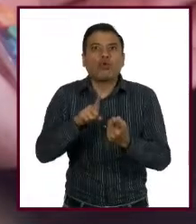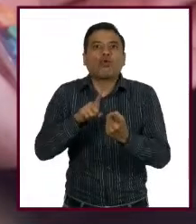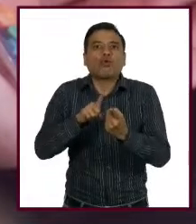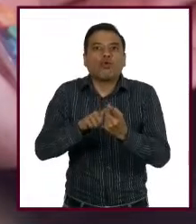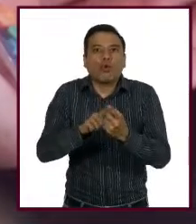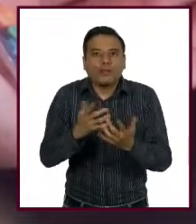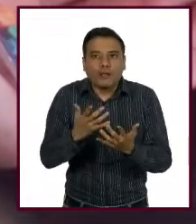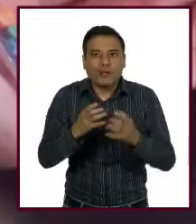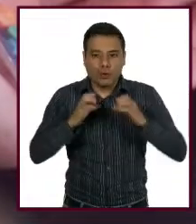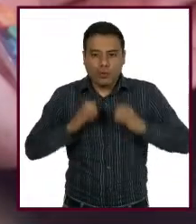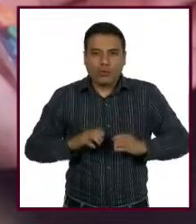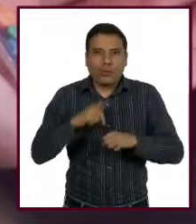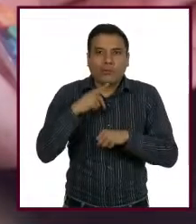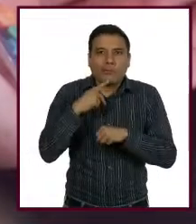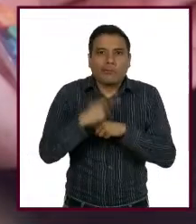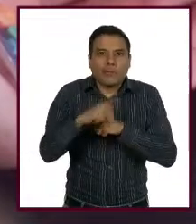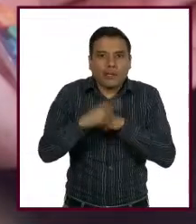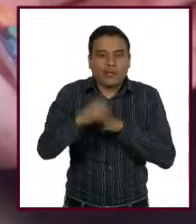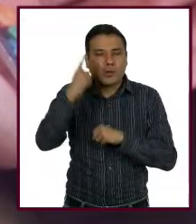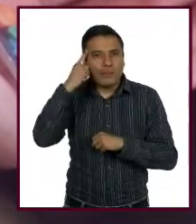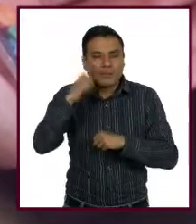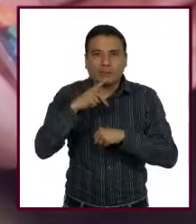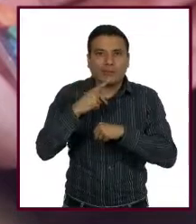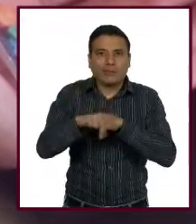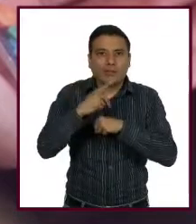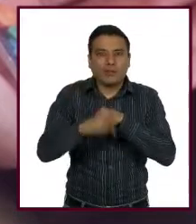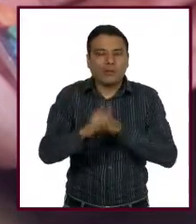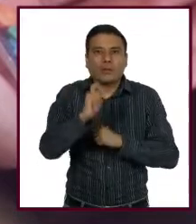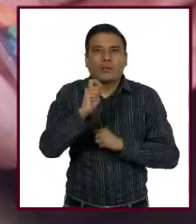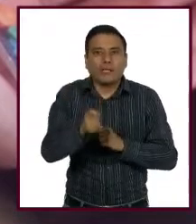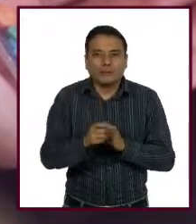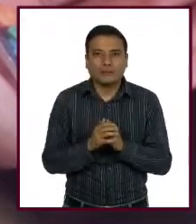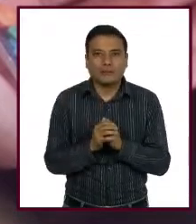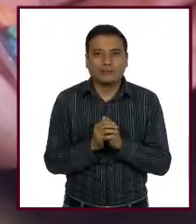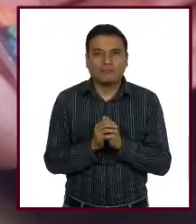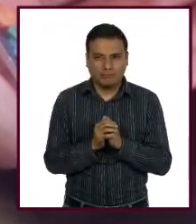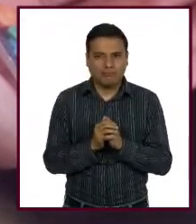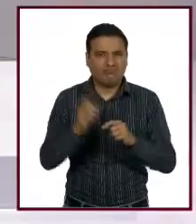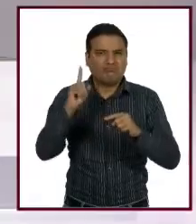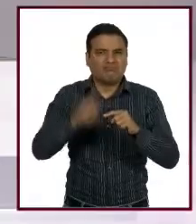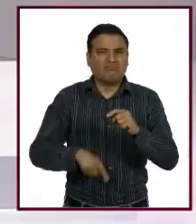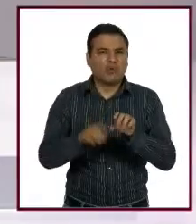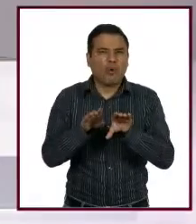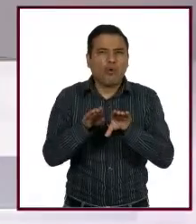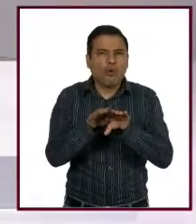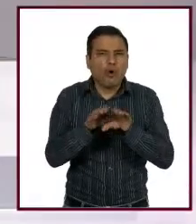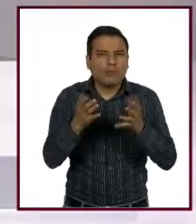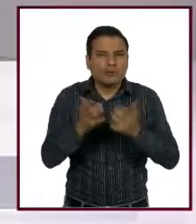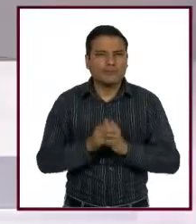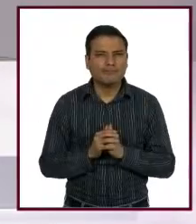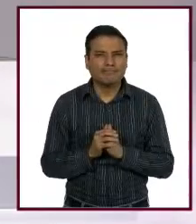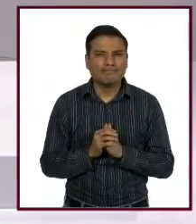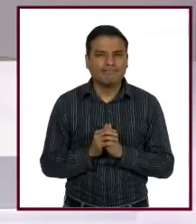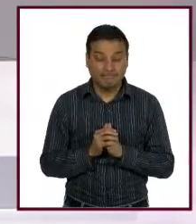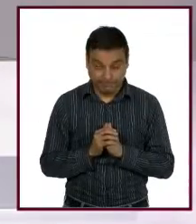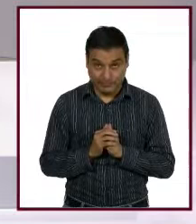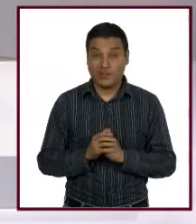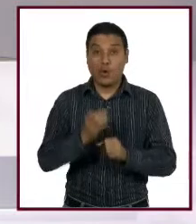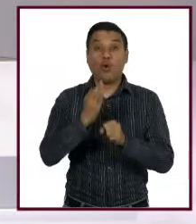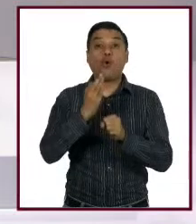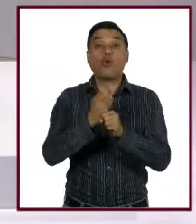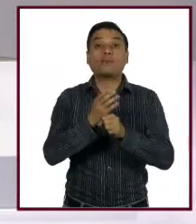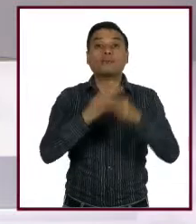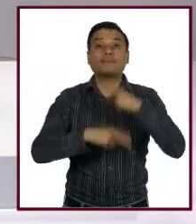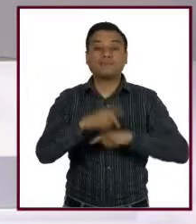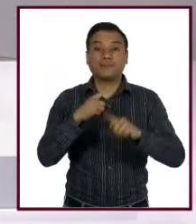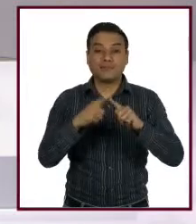que provocan al cuerpo y a la mente y sobre todo, cómo podemos prevenir el consumo. En esta sesión nos